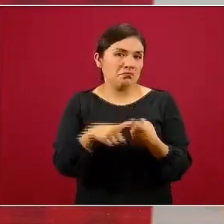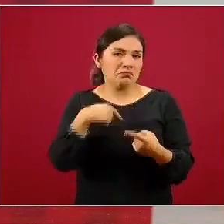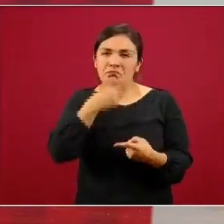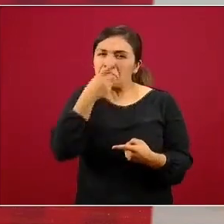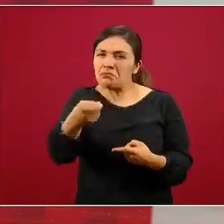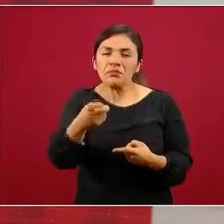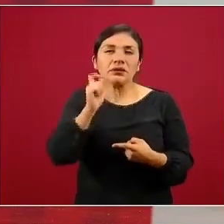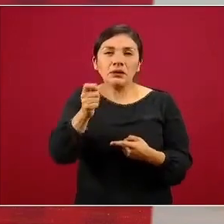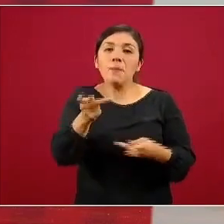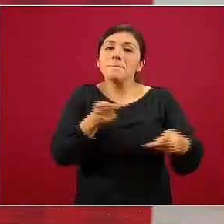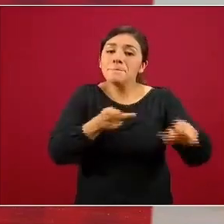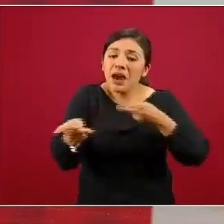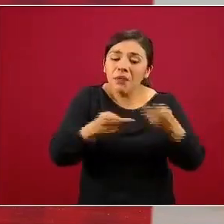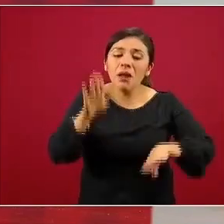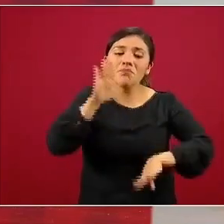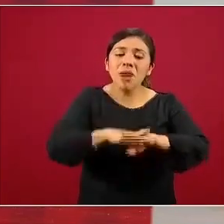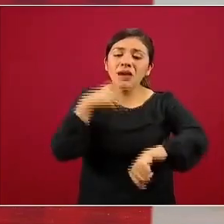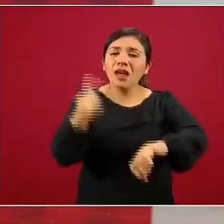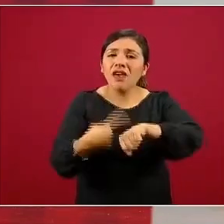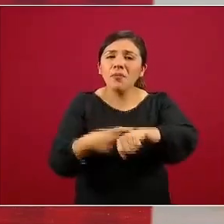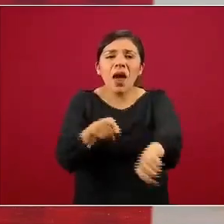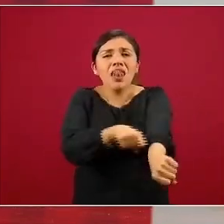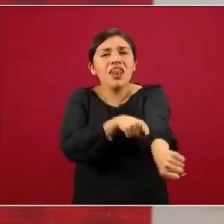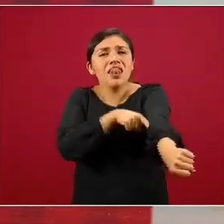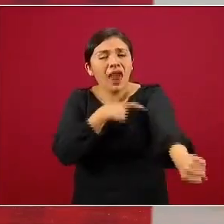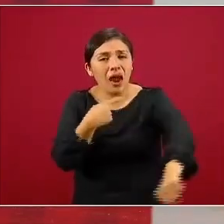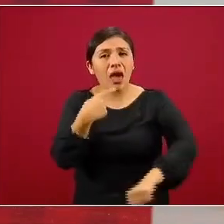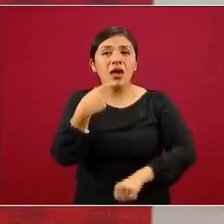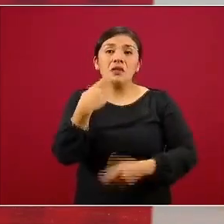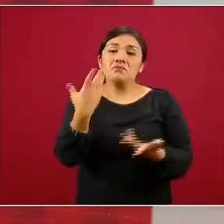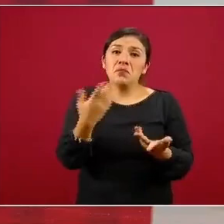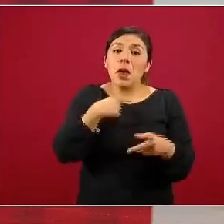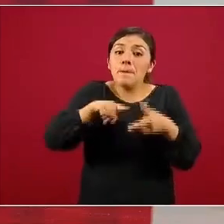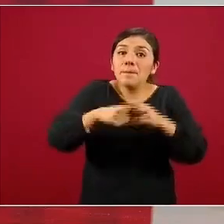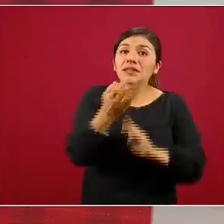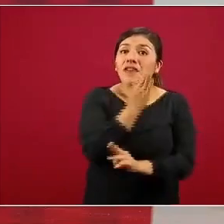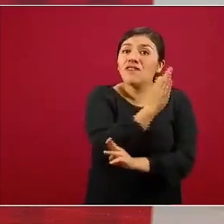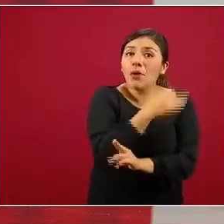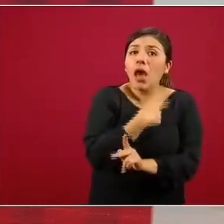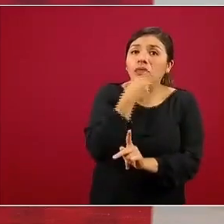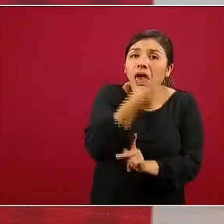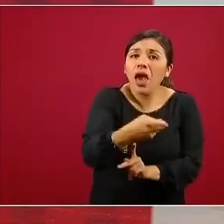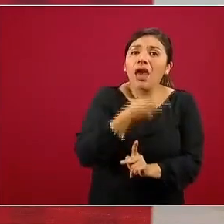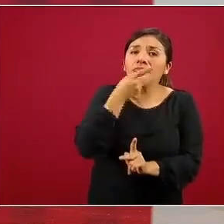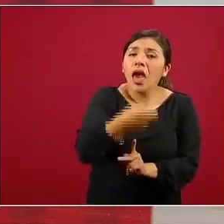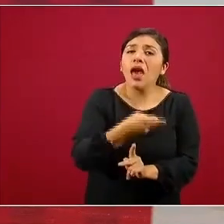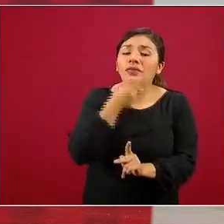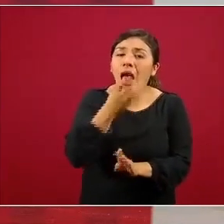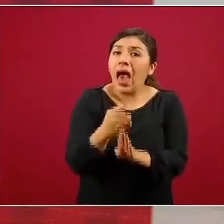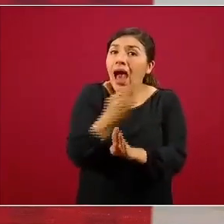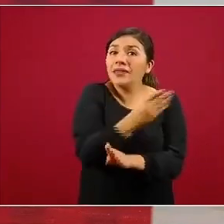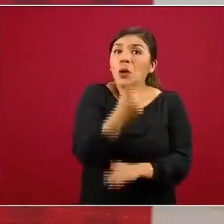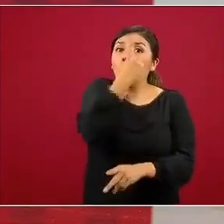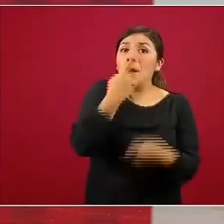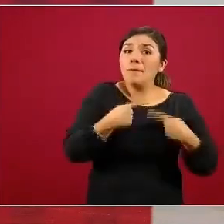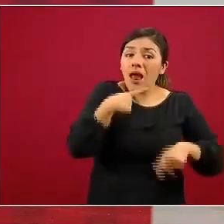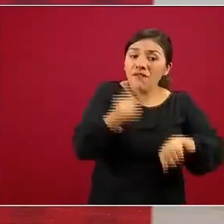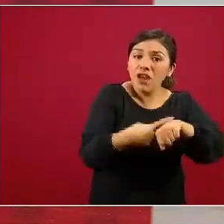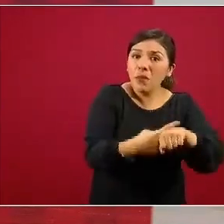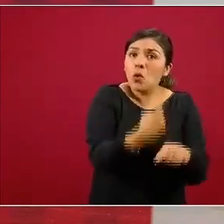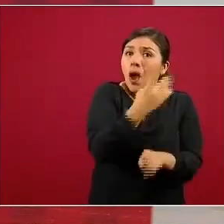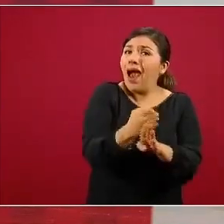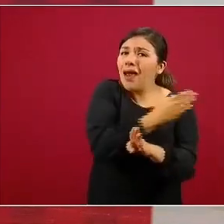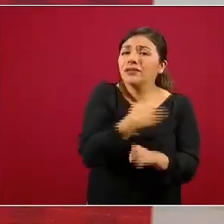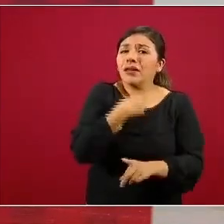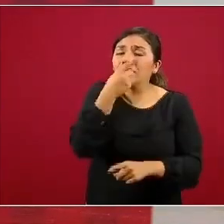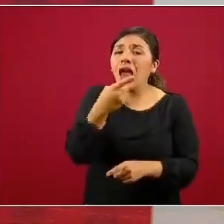frase que hemos usado es preparémonos para una epidemia larga, empezamos a usarla en febrero, antes de tener el primer caso incluso en México. Entonces, ¿qué